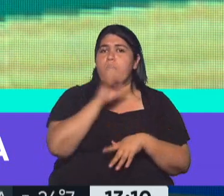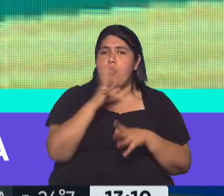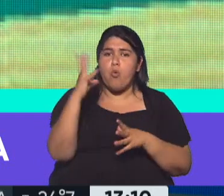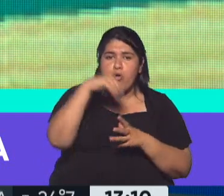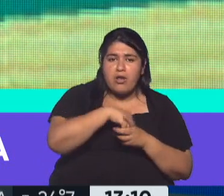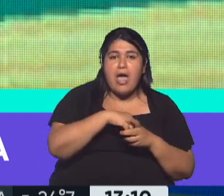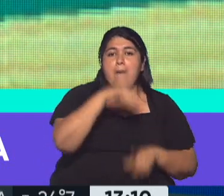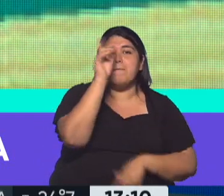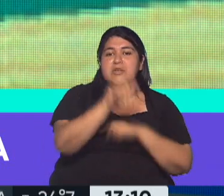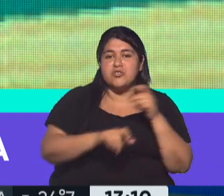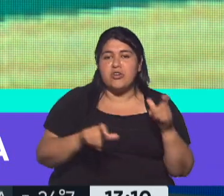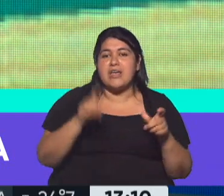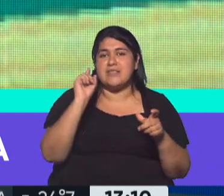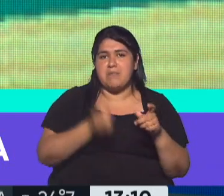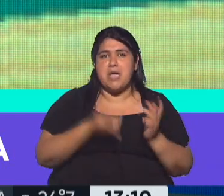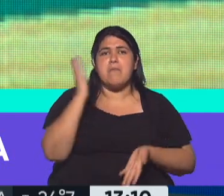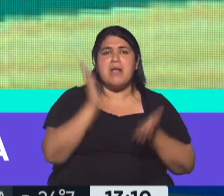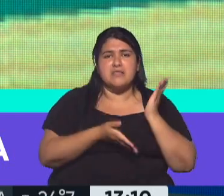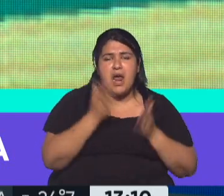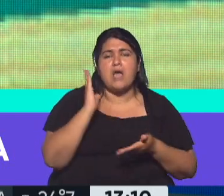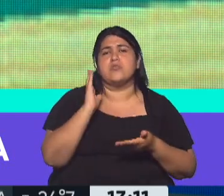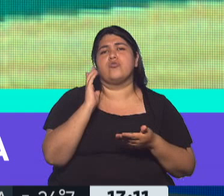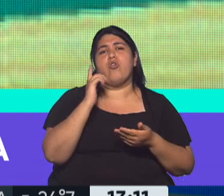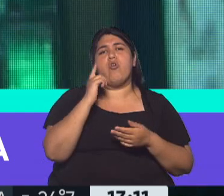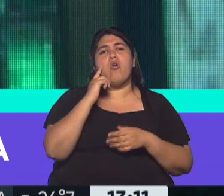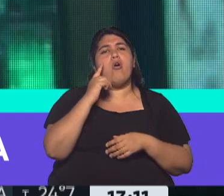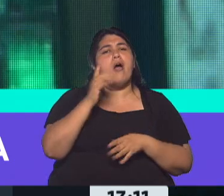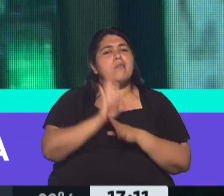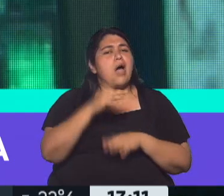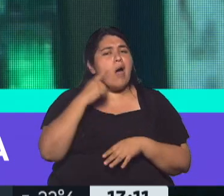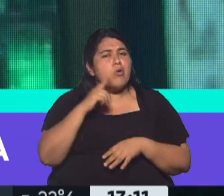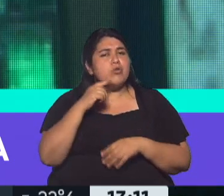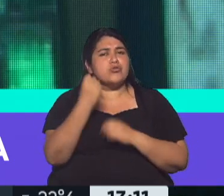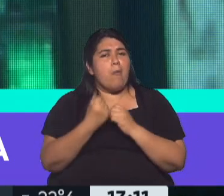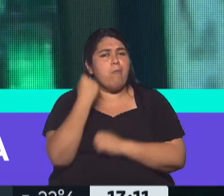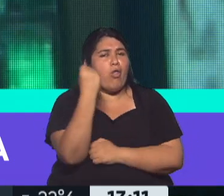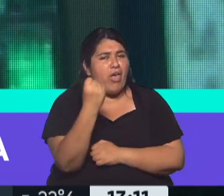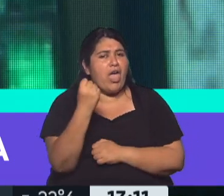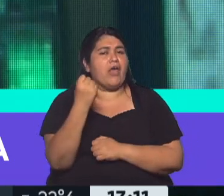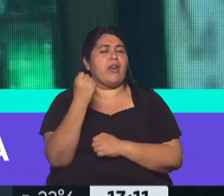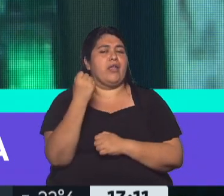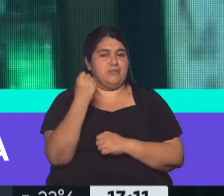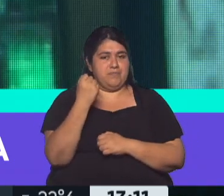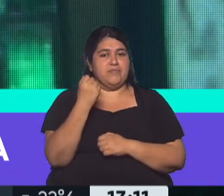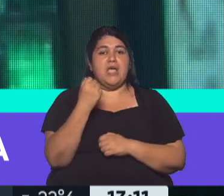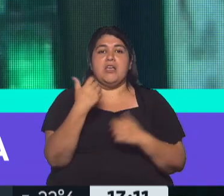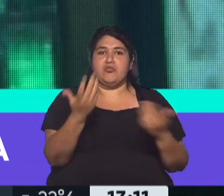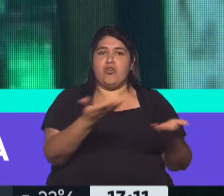incluye también la situación de maltrato, de abuso de poder. Sí, en el código básicamente decimos que va a ser